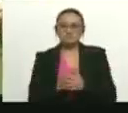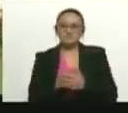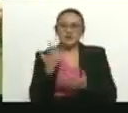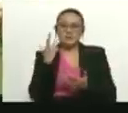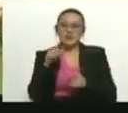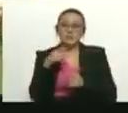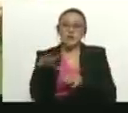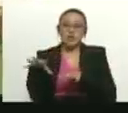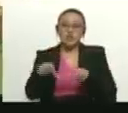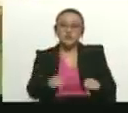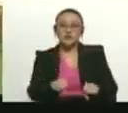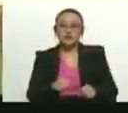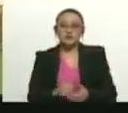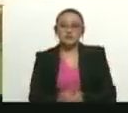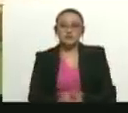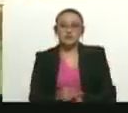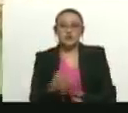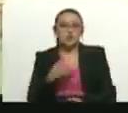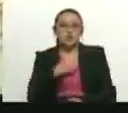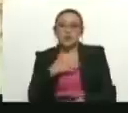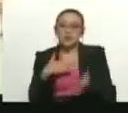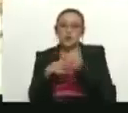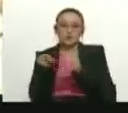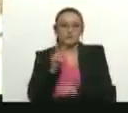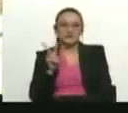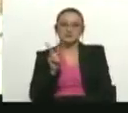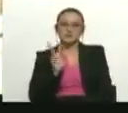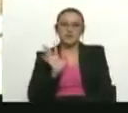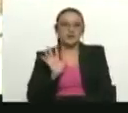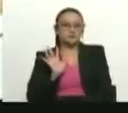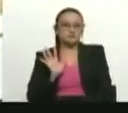después dominarlos. No han podido con Venezuela ni van a poder.